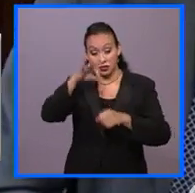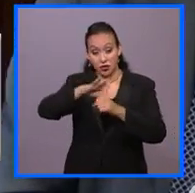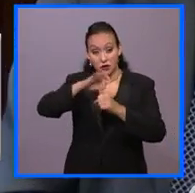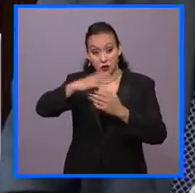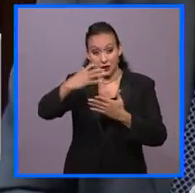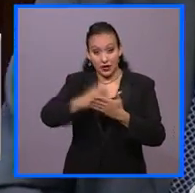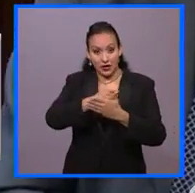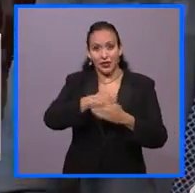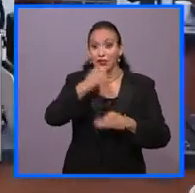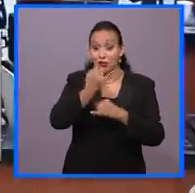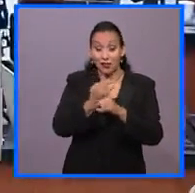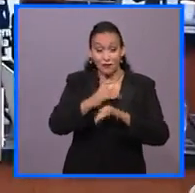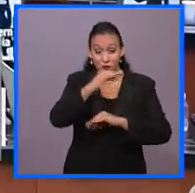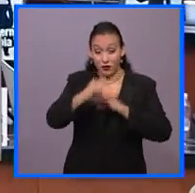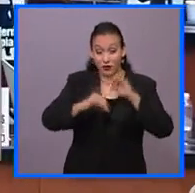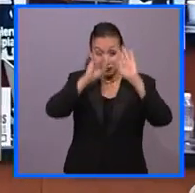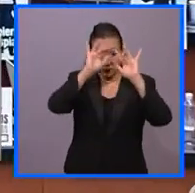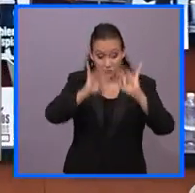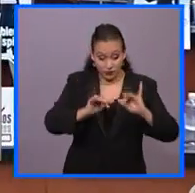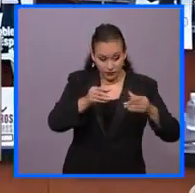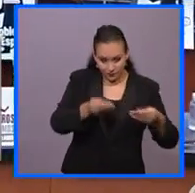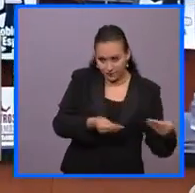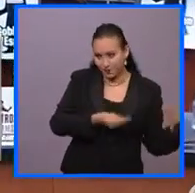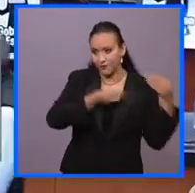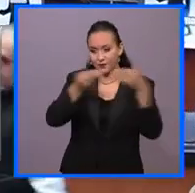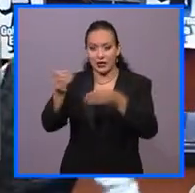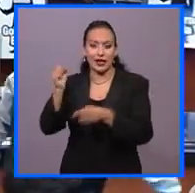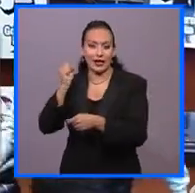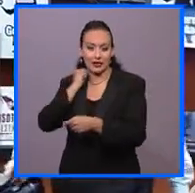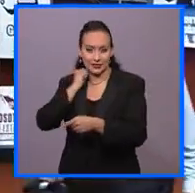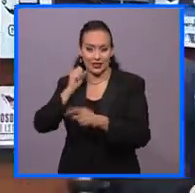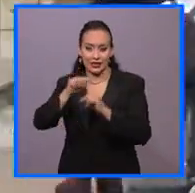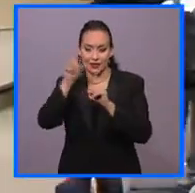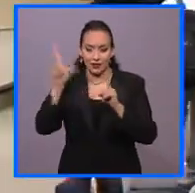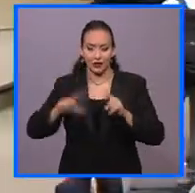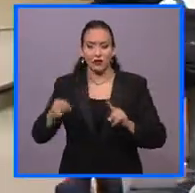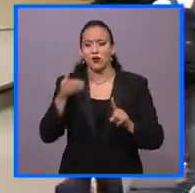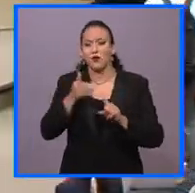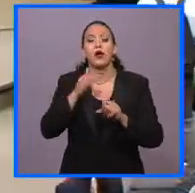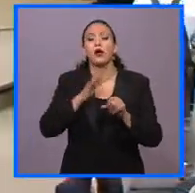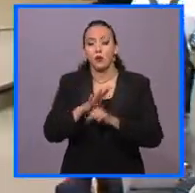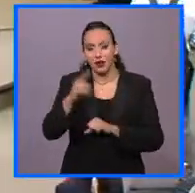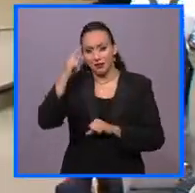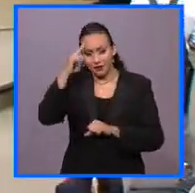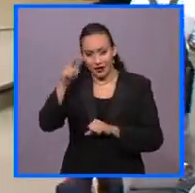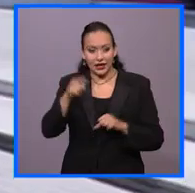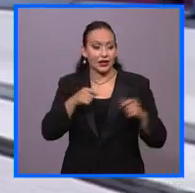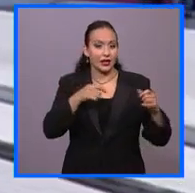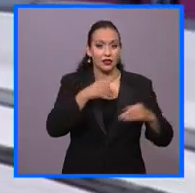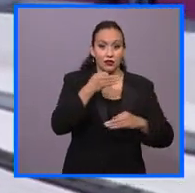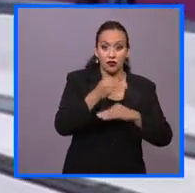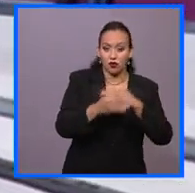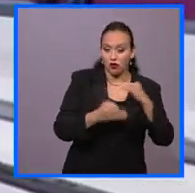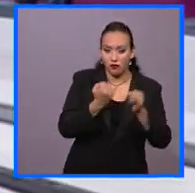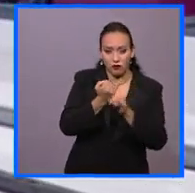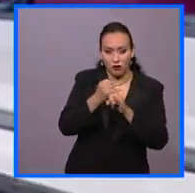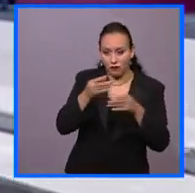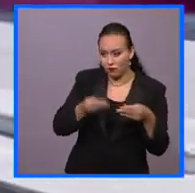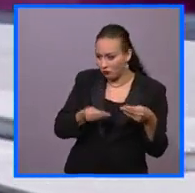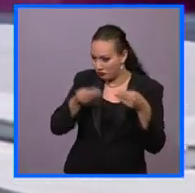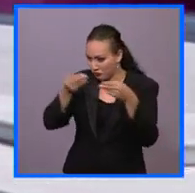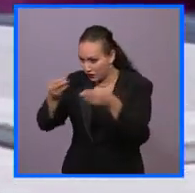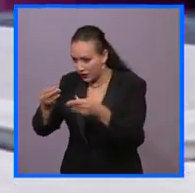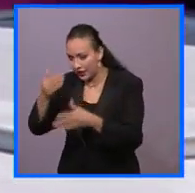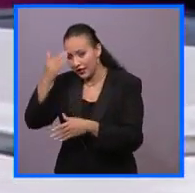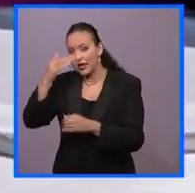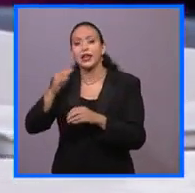elección judicial y las impugnaciones resueltas. Interior con el fin de que puedan estar en condiciones materiales suficientes